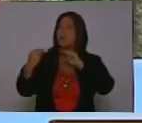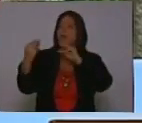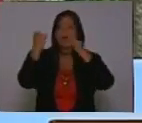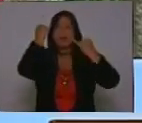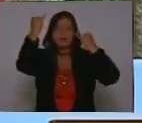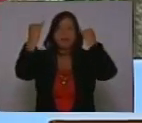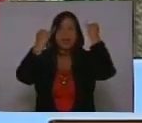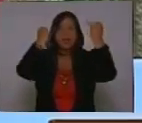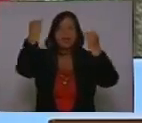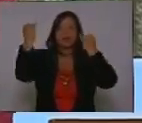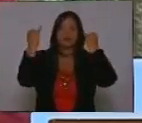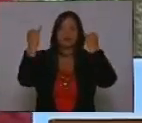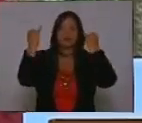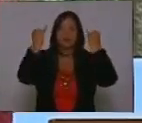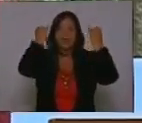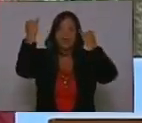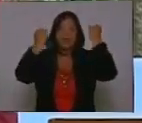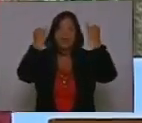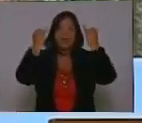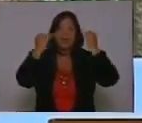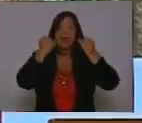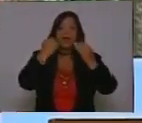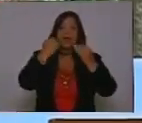ideas, lo que crean bueno